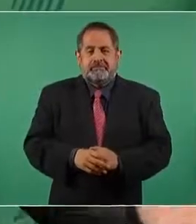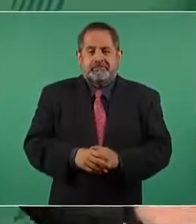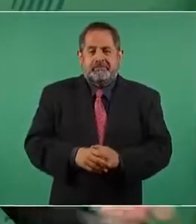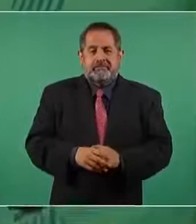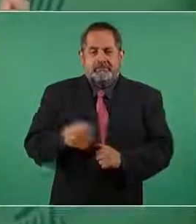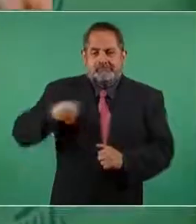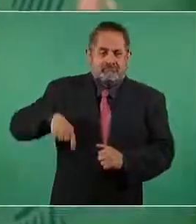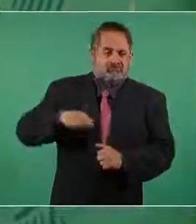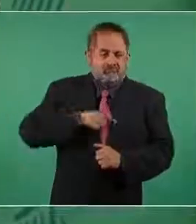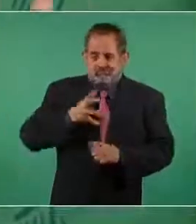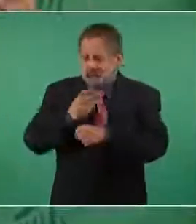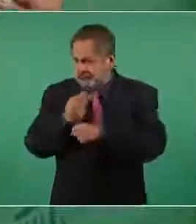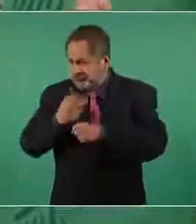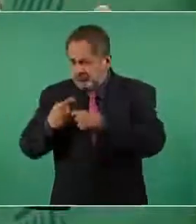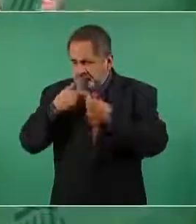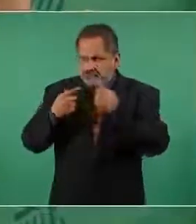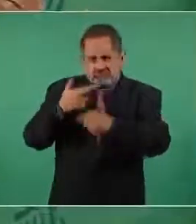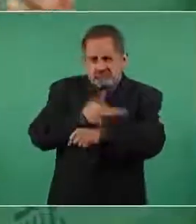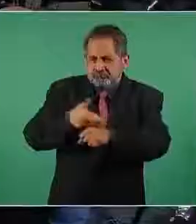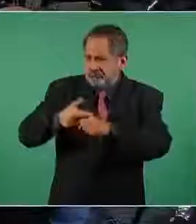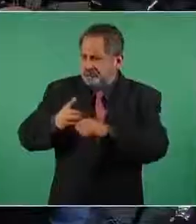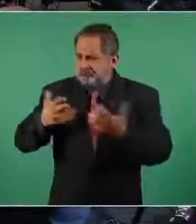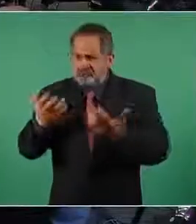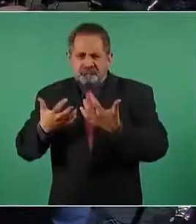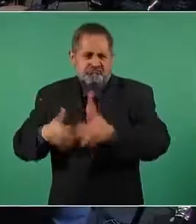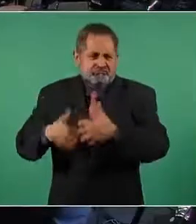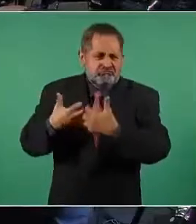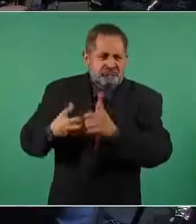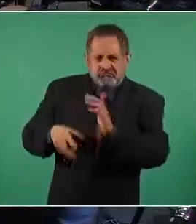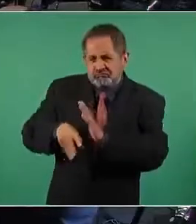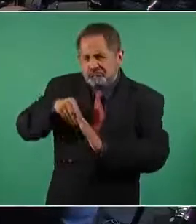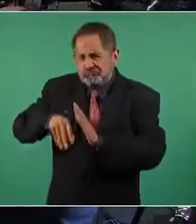porque nosotros estamos resolviendo el problema de la producción,